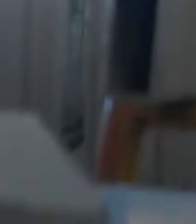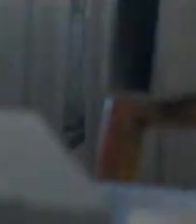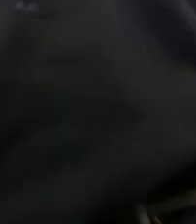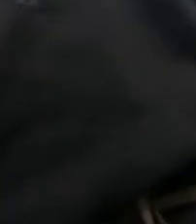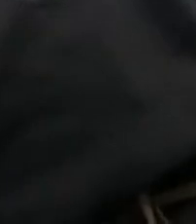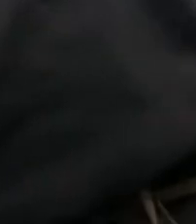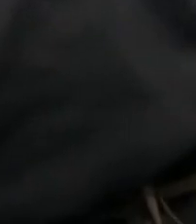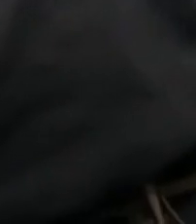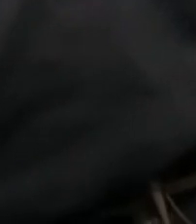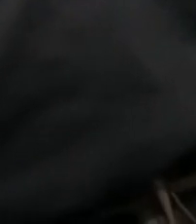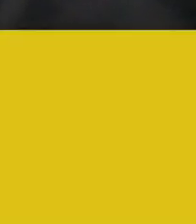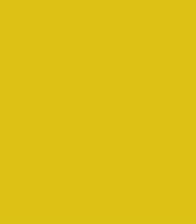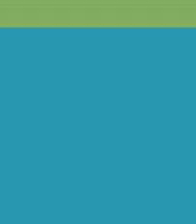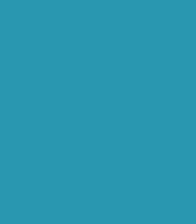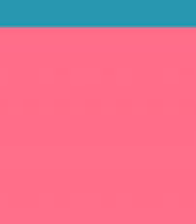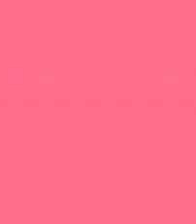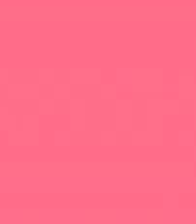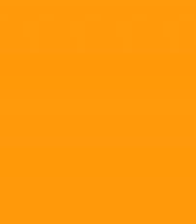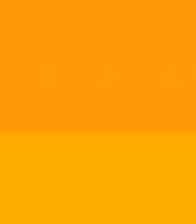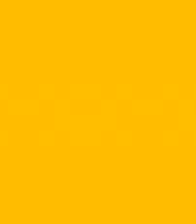política industrial.